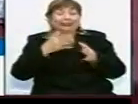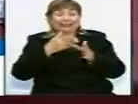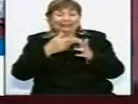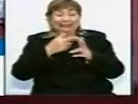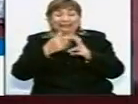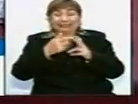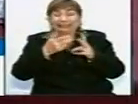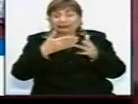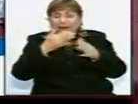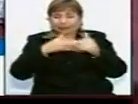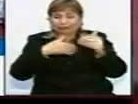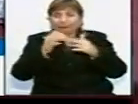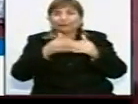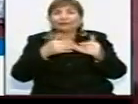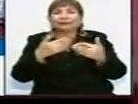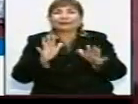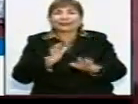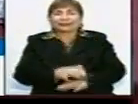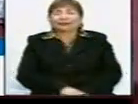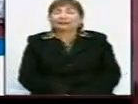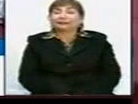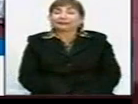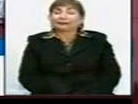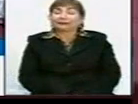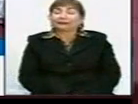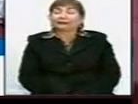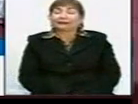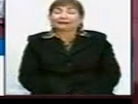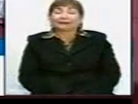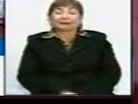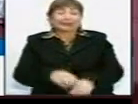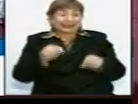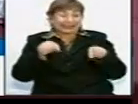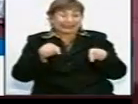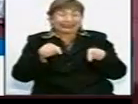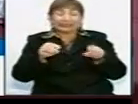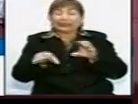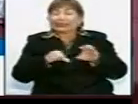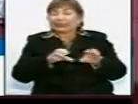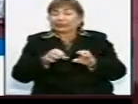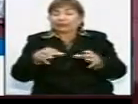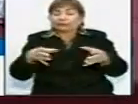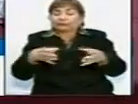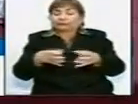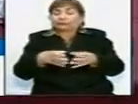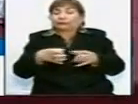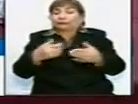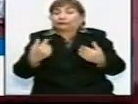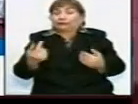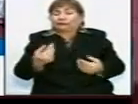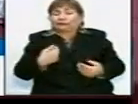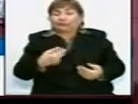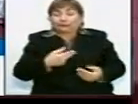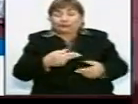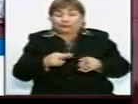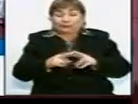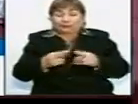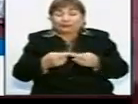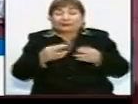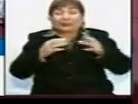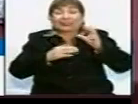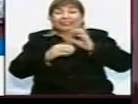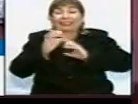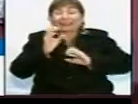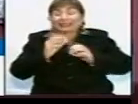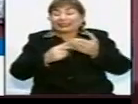y construidos acá lo que se tiene que hacer a través de la comisión es como dice en ciencia